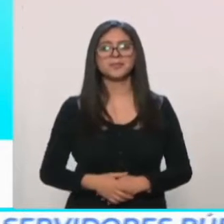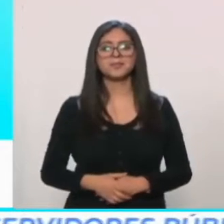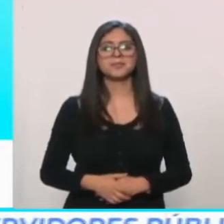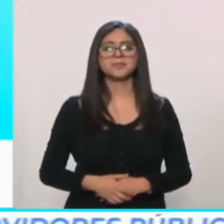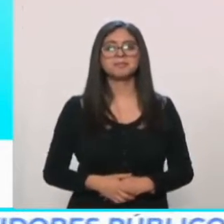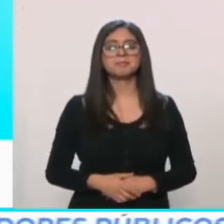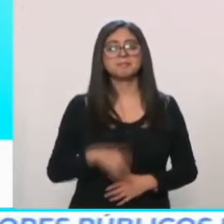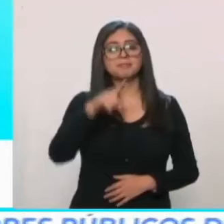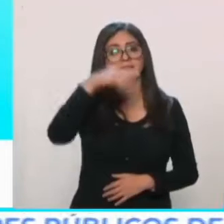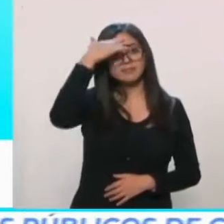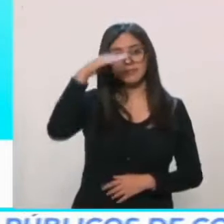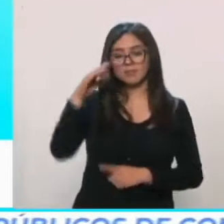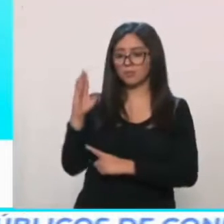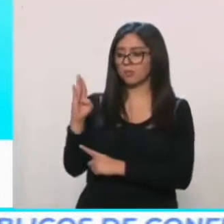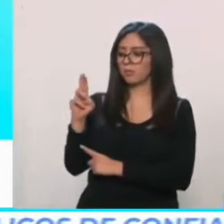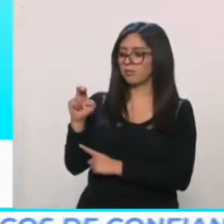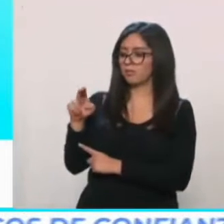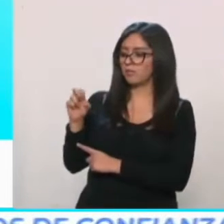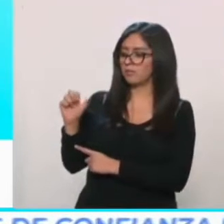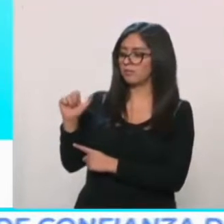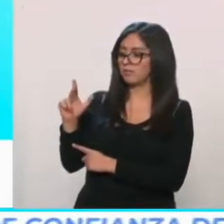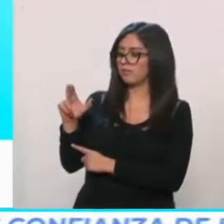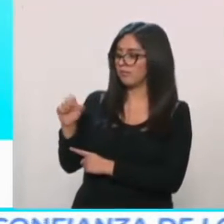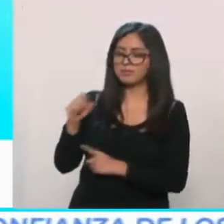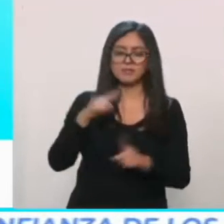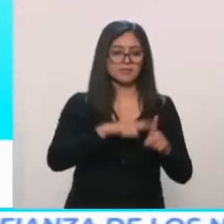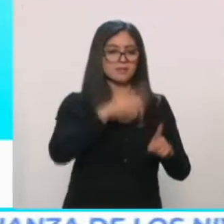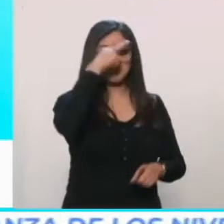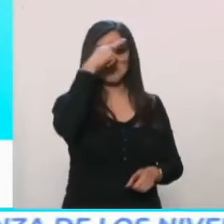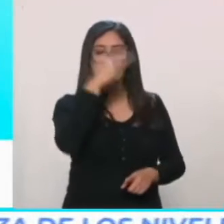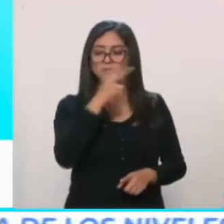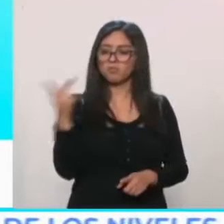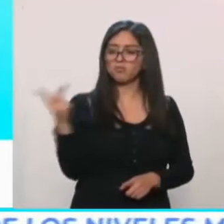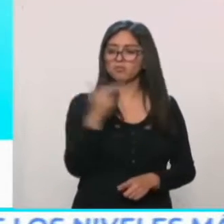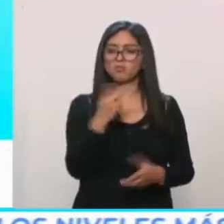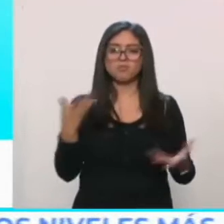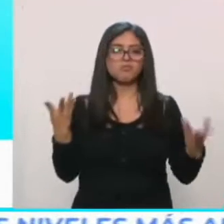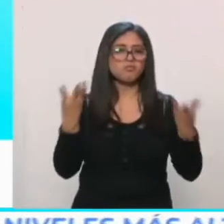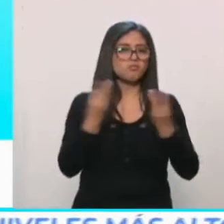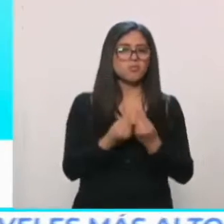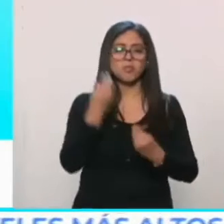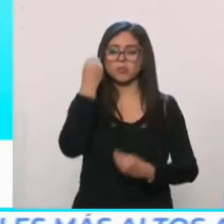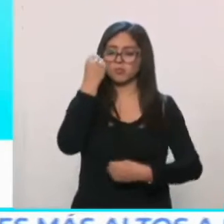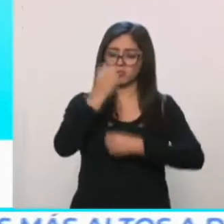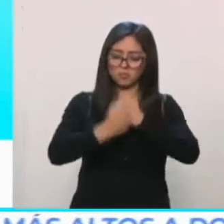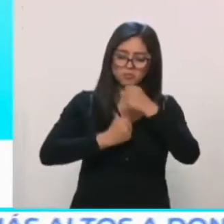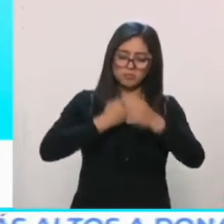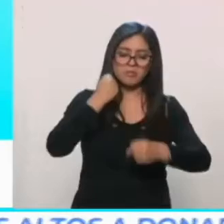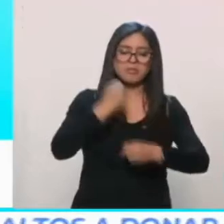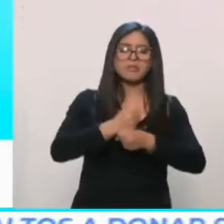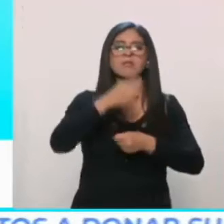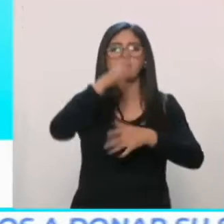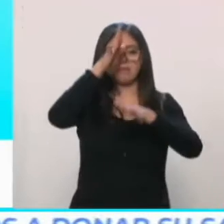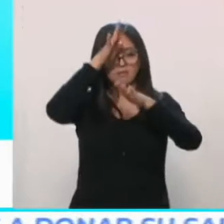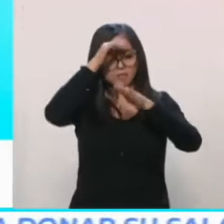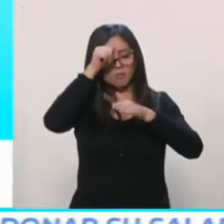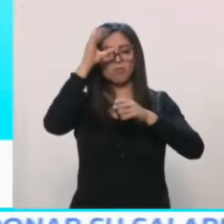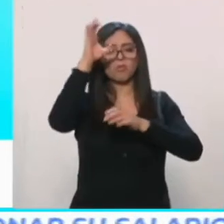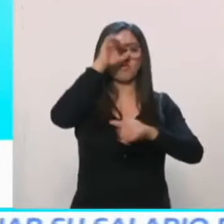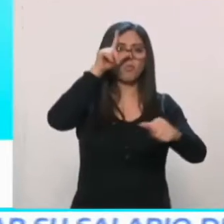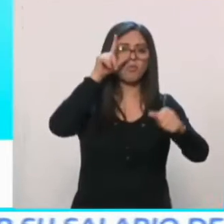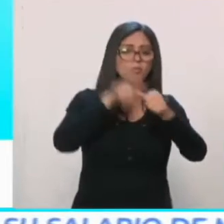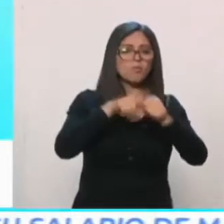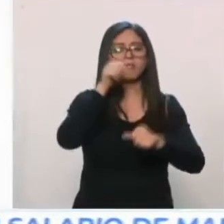Buenos Aires y México comparten en realidad Argentina y México, por supuesto, son muchos años de vinculación cultural, de